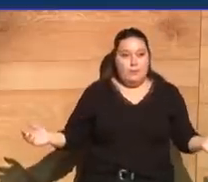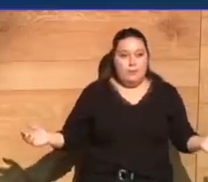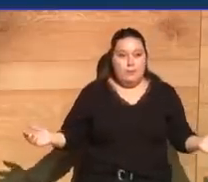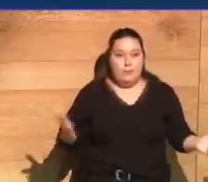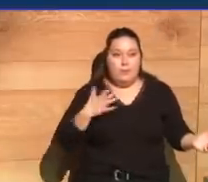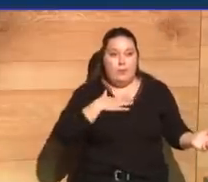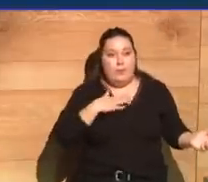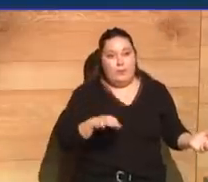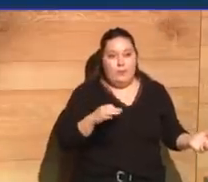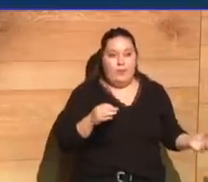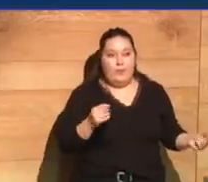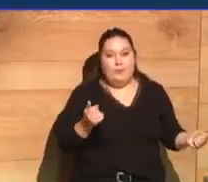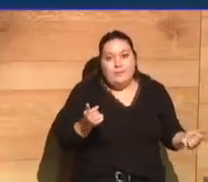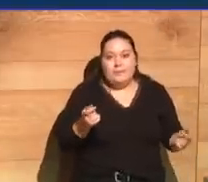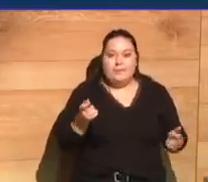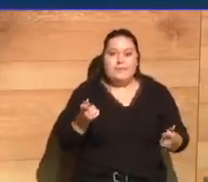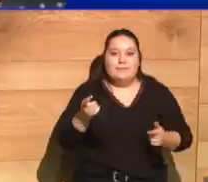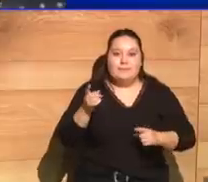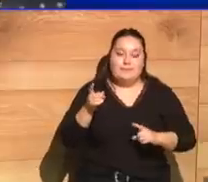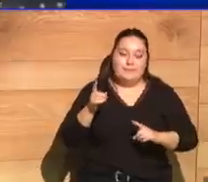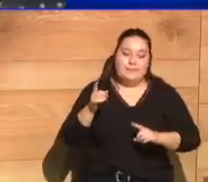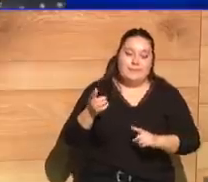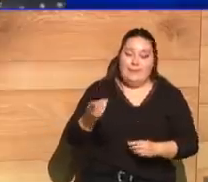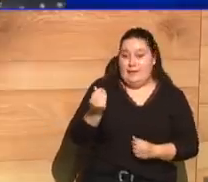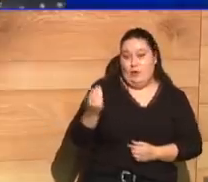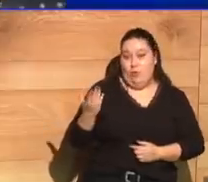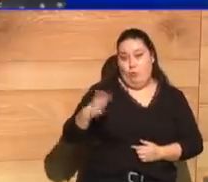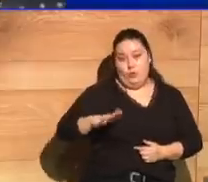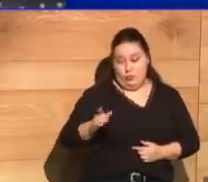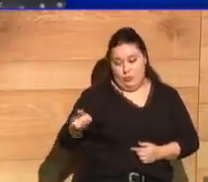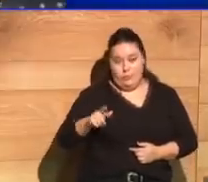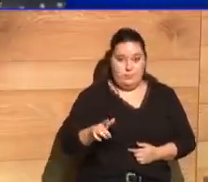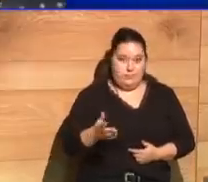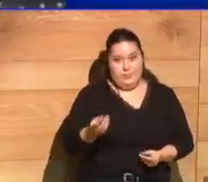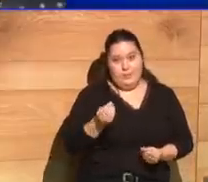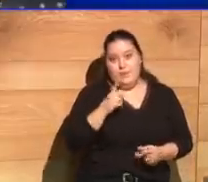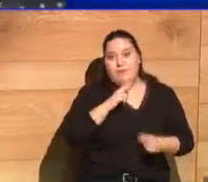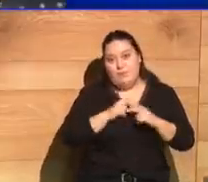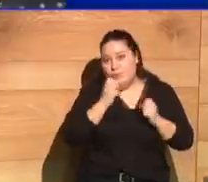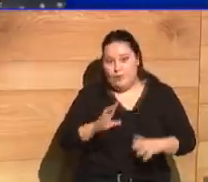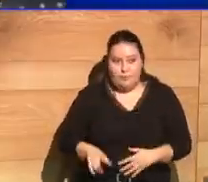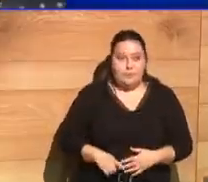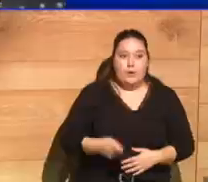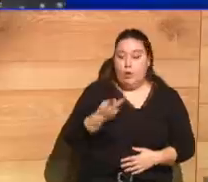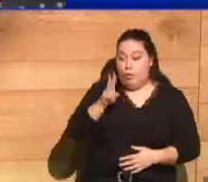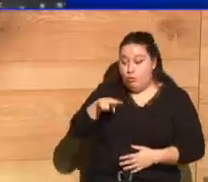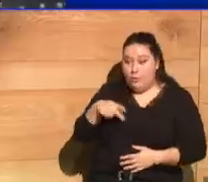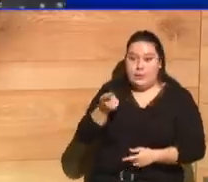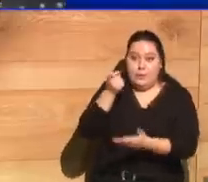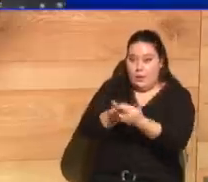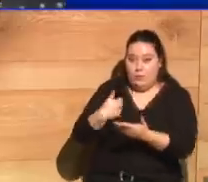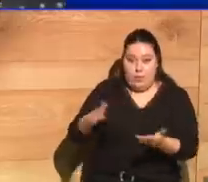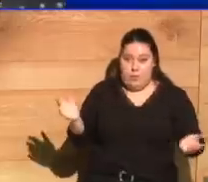lo mejor llevárselo muerto no era la expresión. Pero es que ya él ya ha hecho el trabajo y le han pagado por el trabajo. Te han pagado por rodar 2 meses. Pues ya te han pagado por